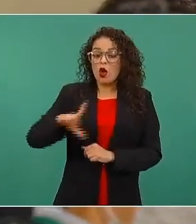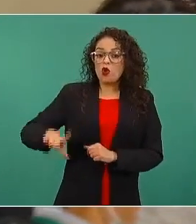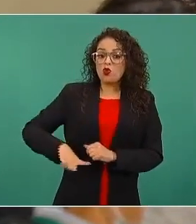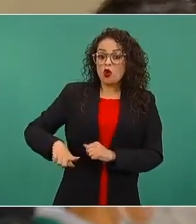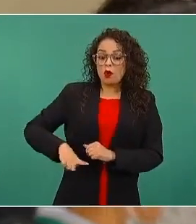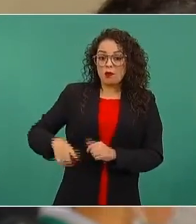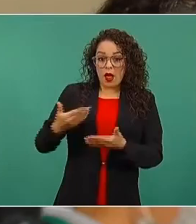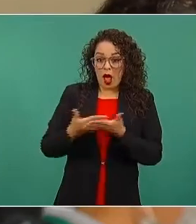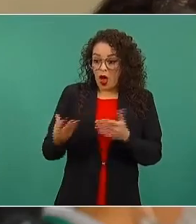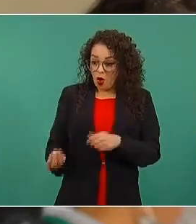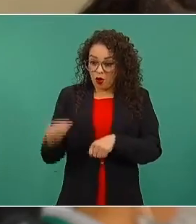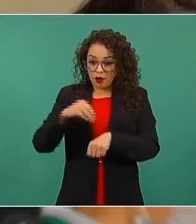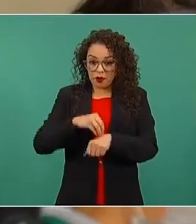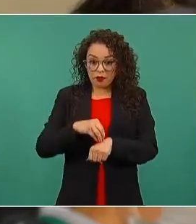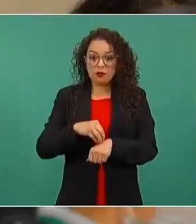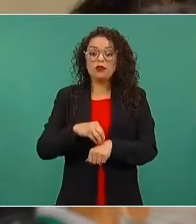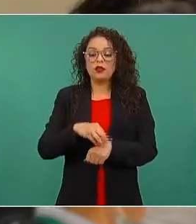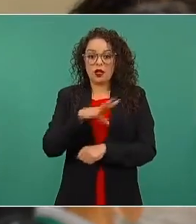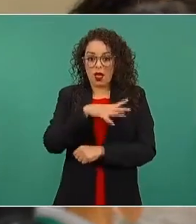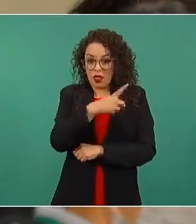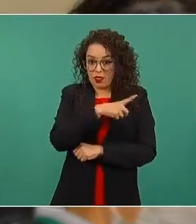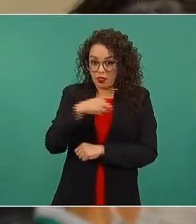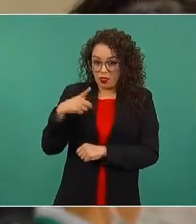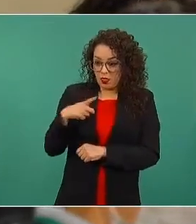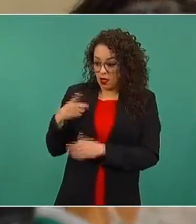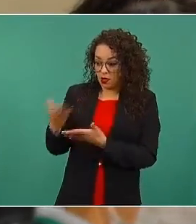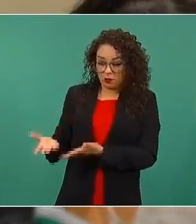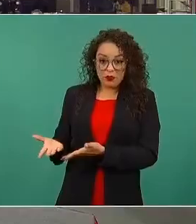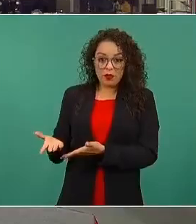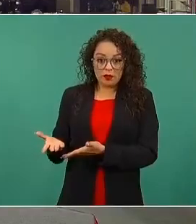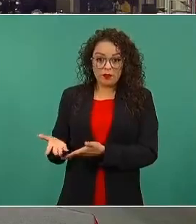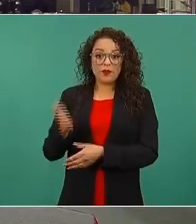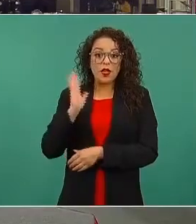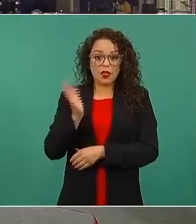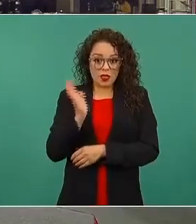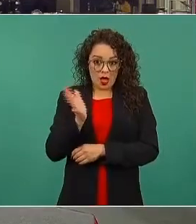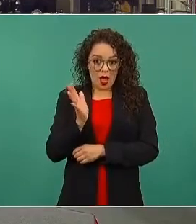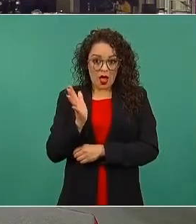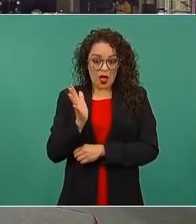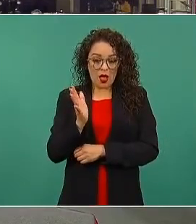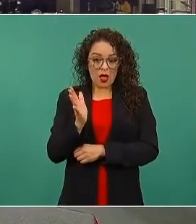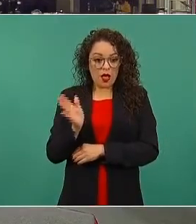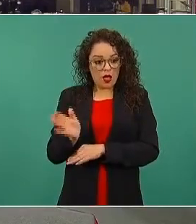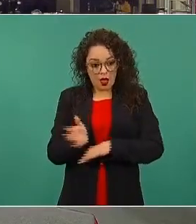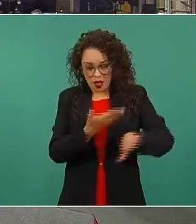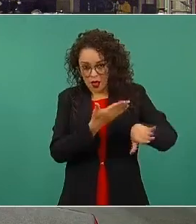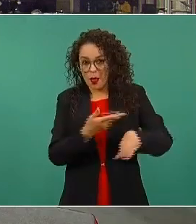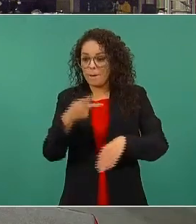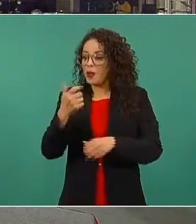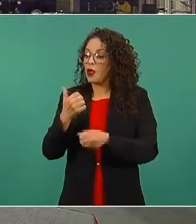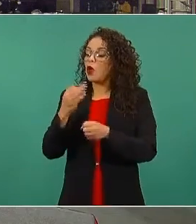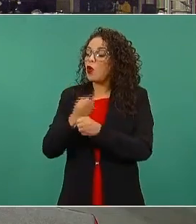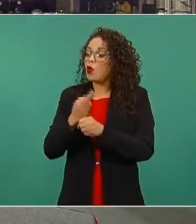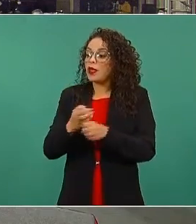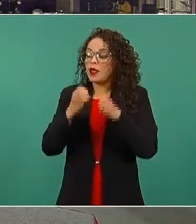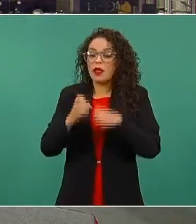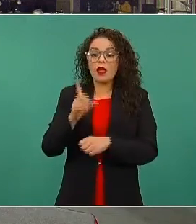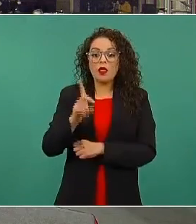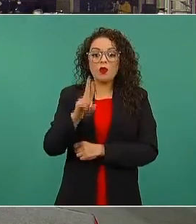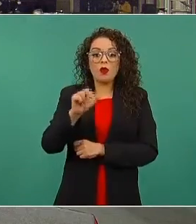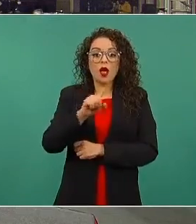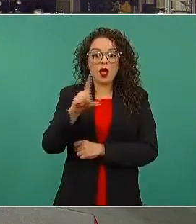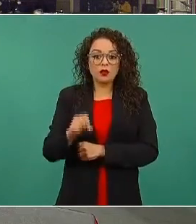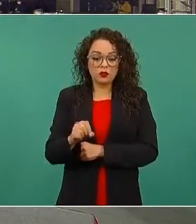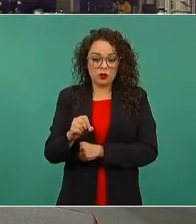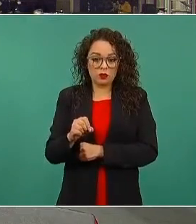entrantes, ya se fue la gobernadora, pero está Durazo. Entonces, hay una deuda de los estados, de usted, en el caso del gobierno federal y